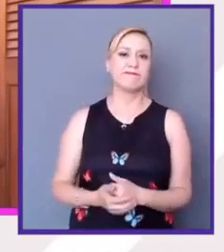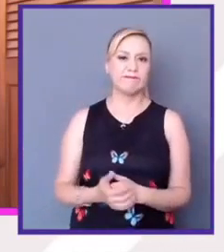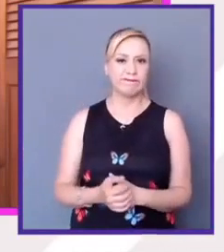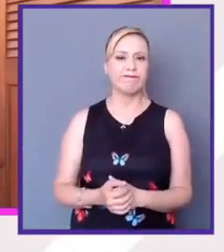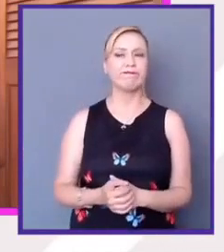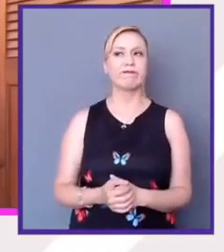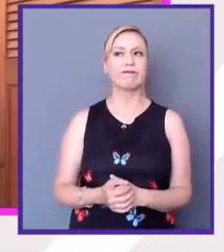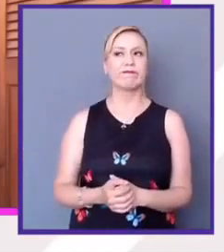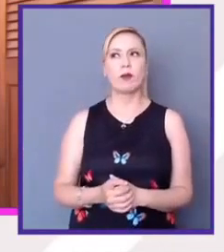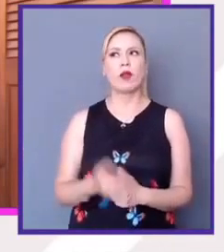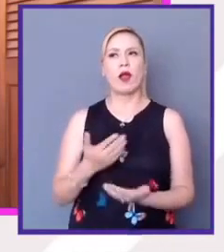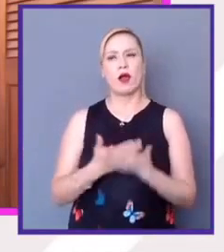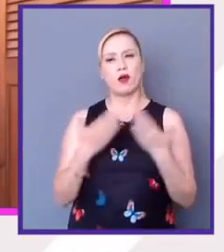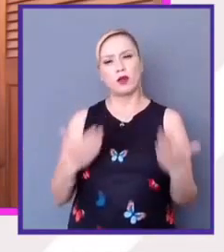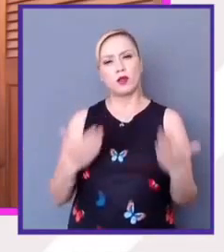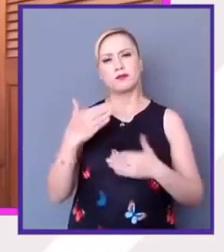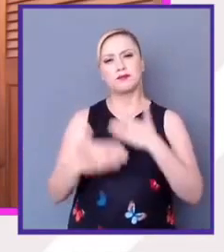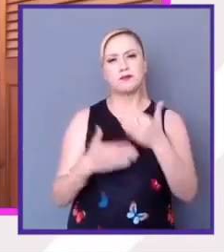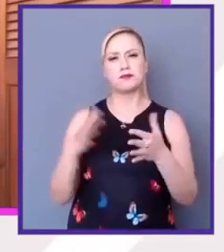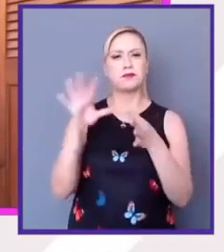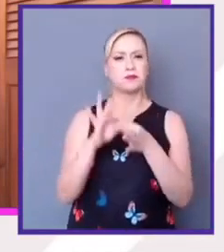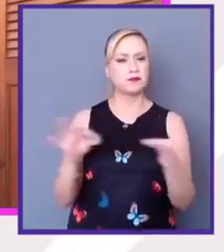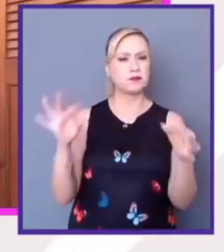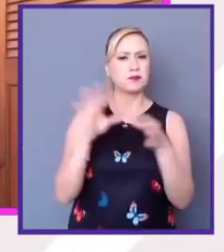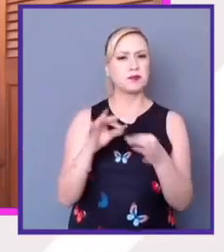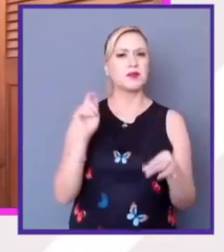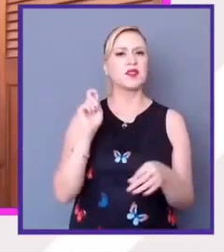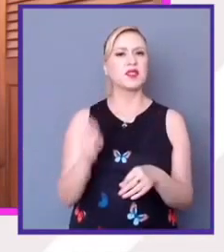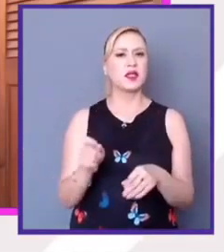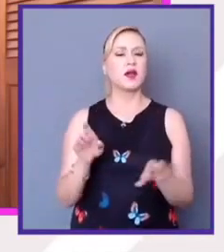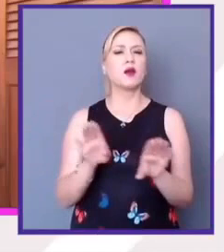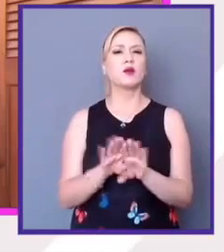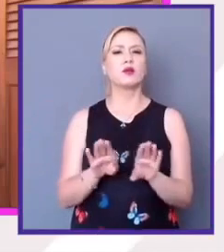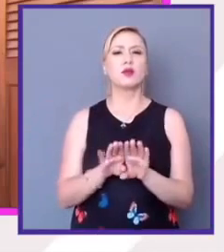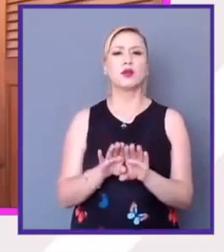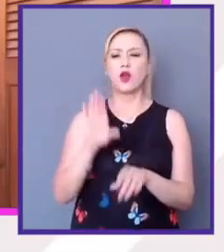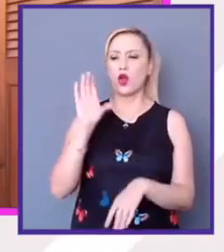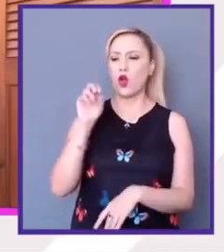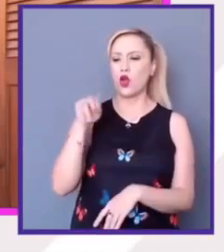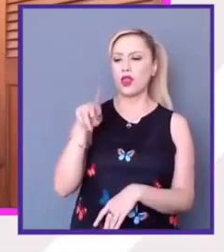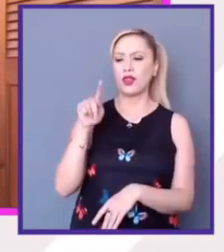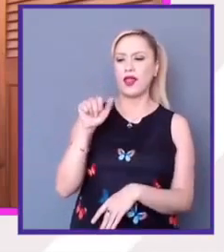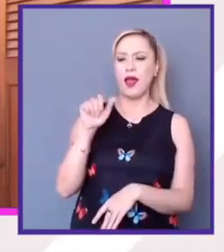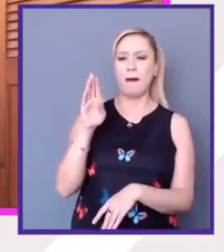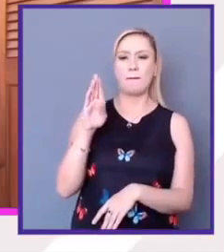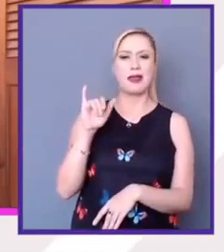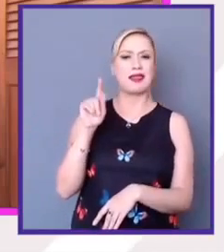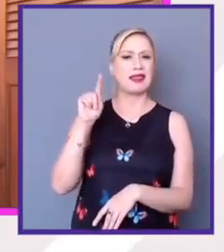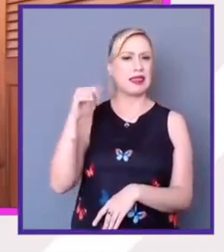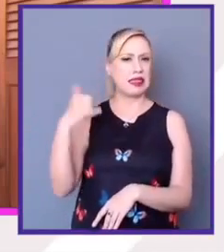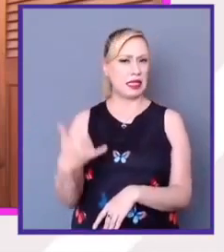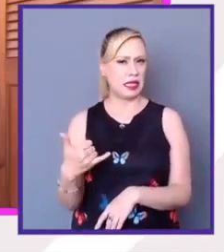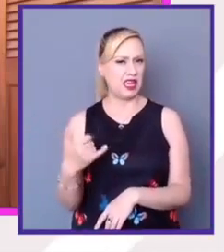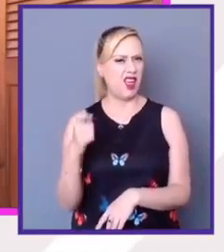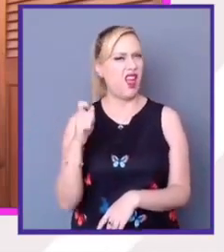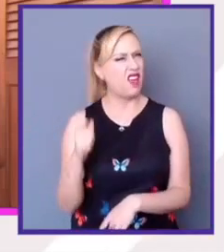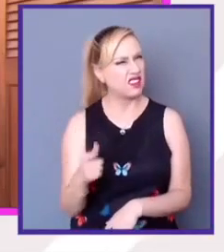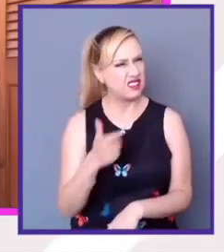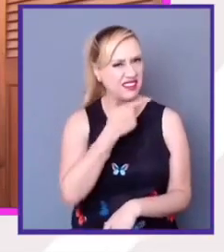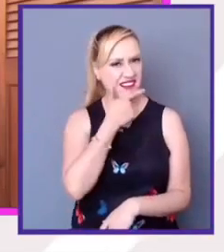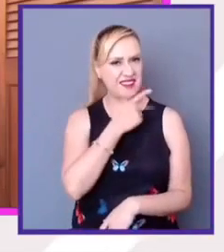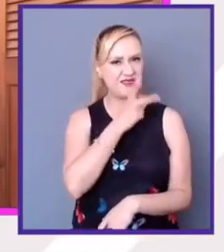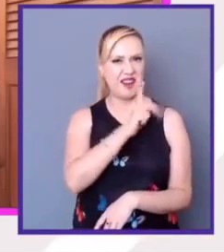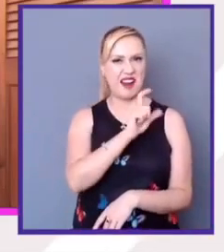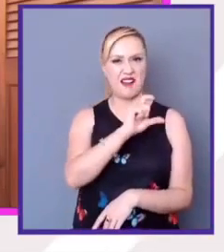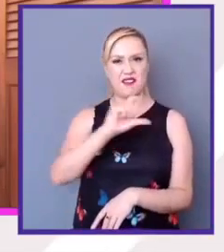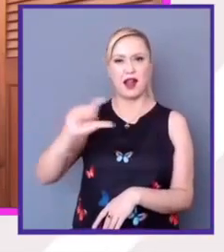ir viéndolo en los siguientes bloques, el tema de accountability me parece que es muy importante para ver qué se está haciendo desde las empresas con este tema